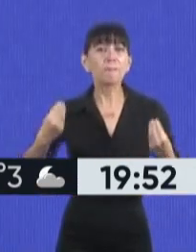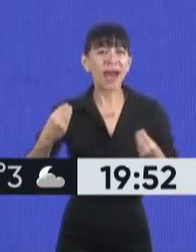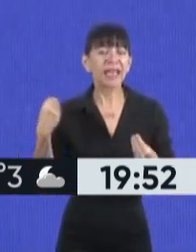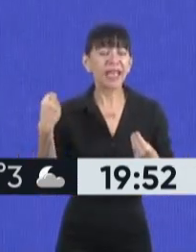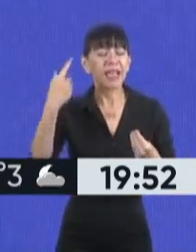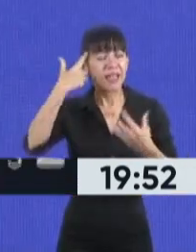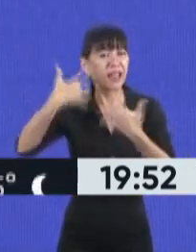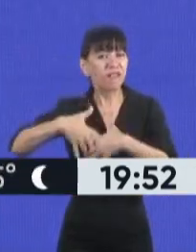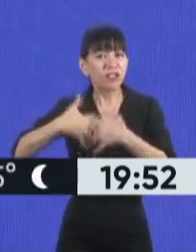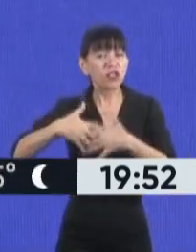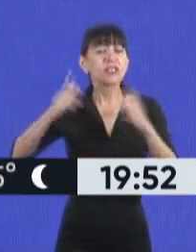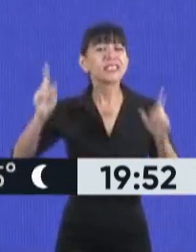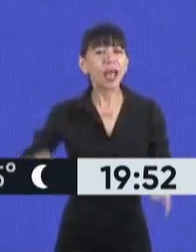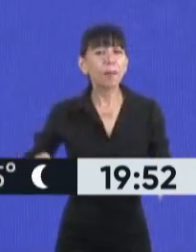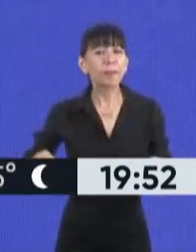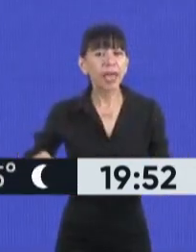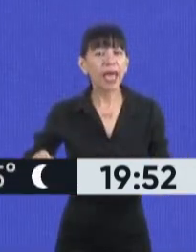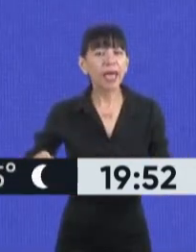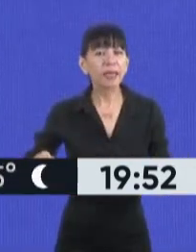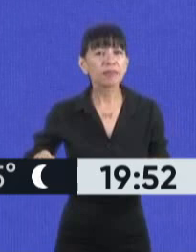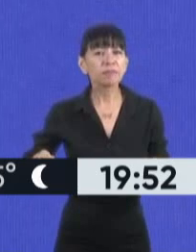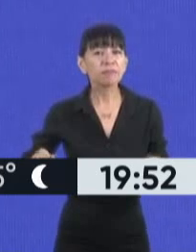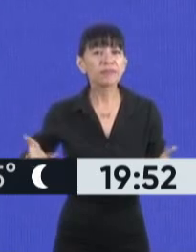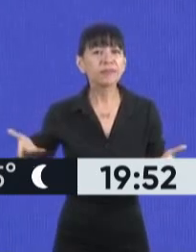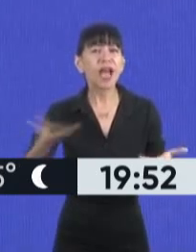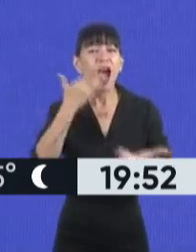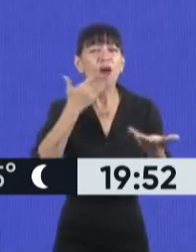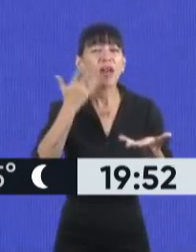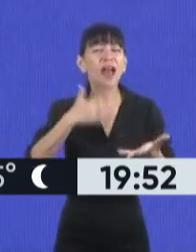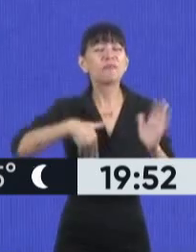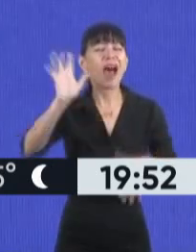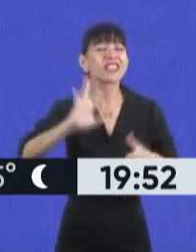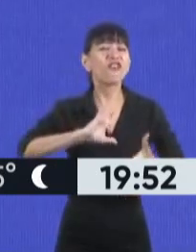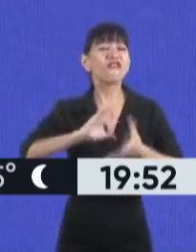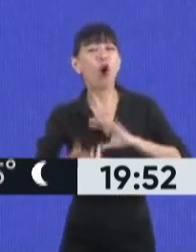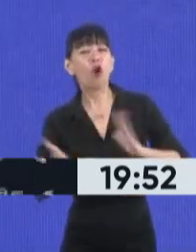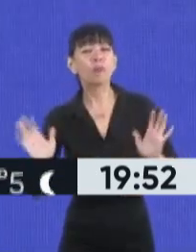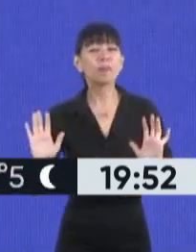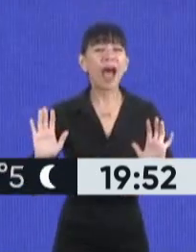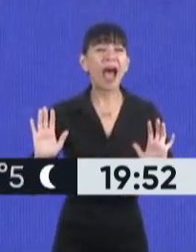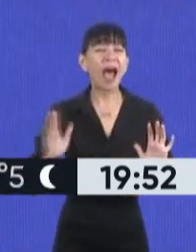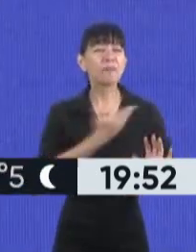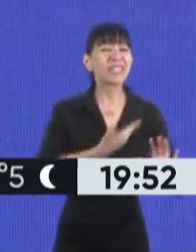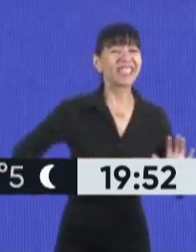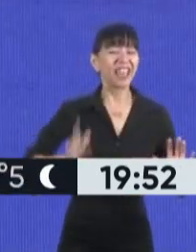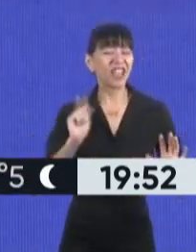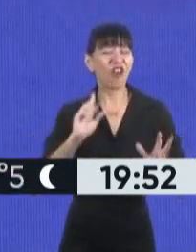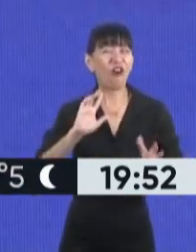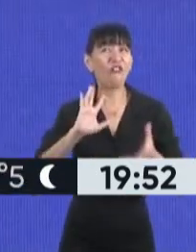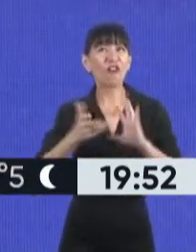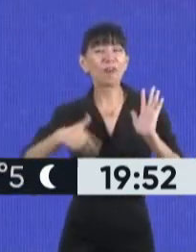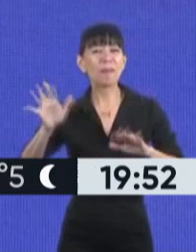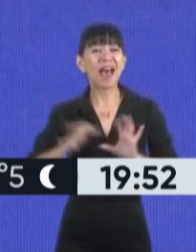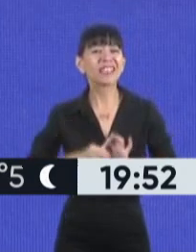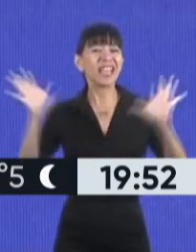un poco de las formas de presidente y poder hablarles un poco más libremente sobre